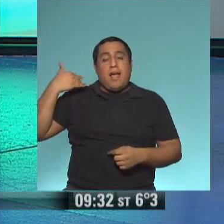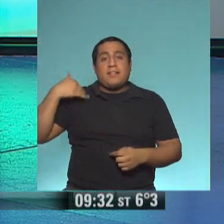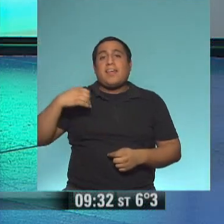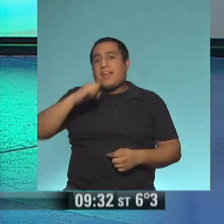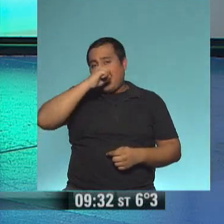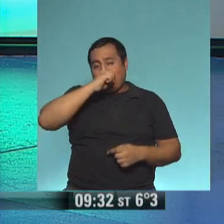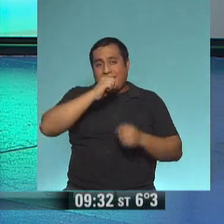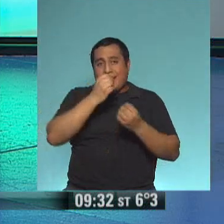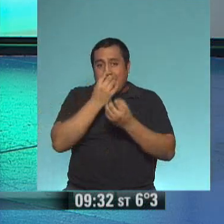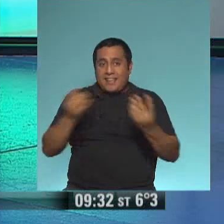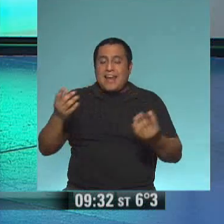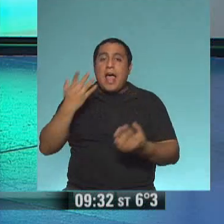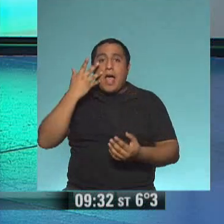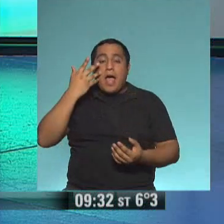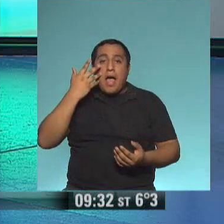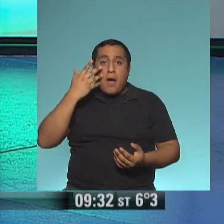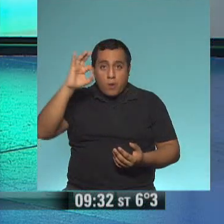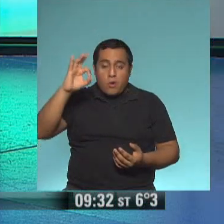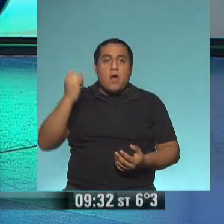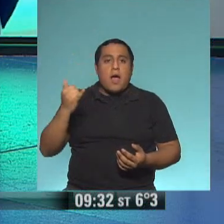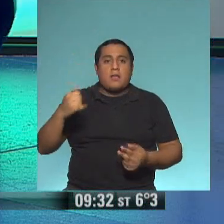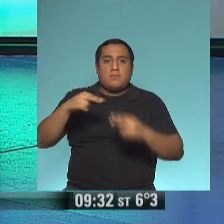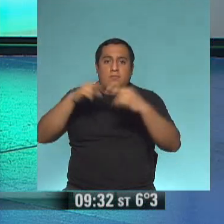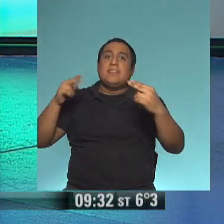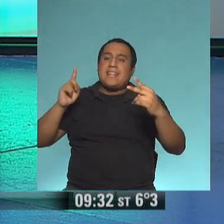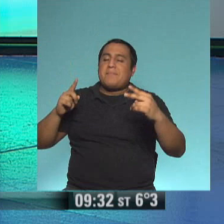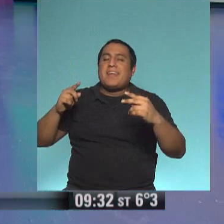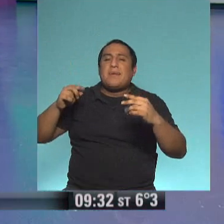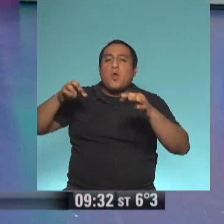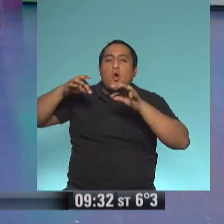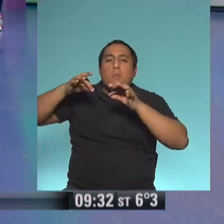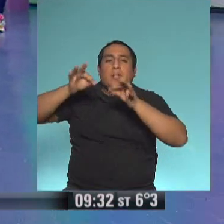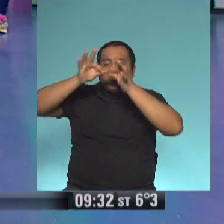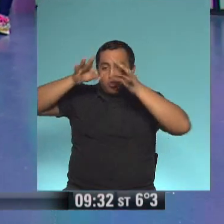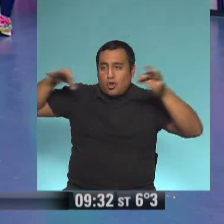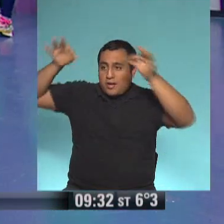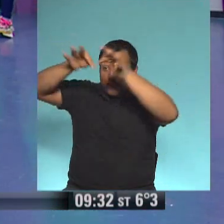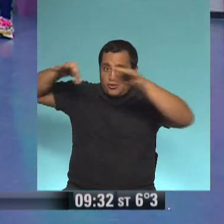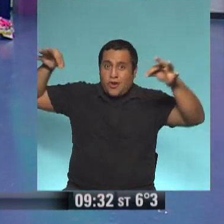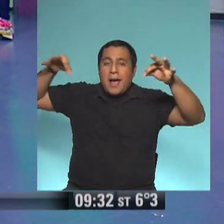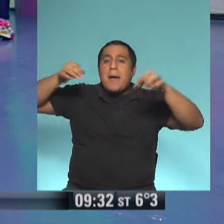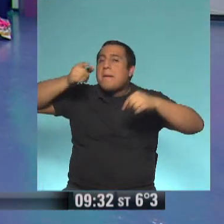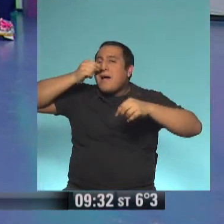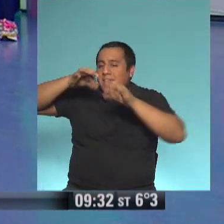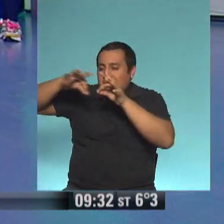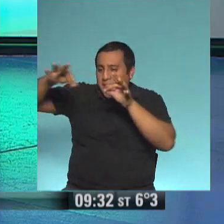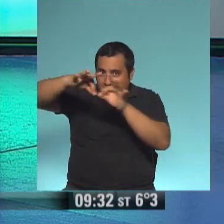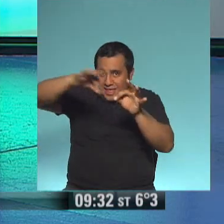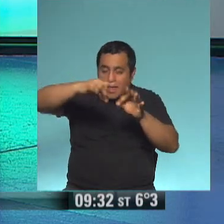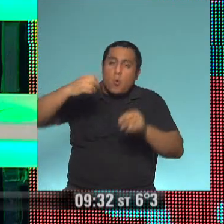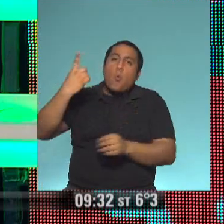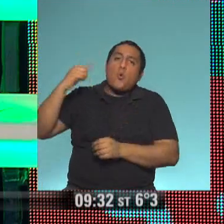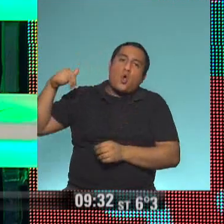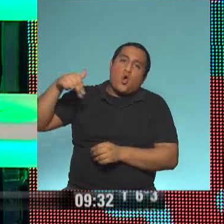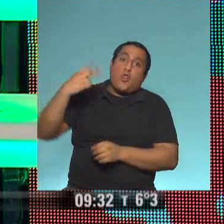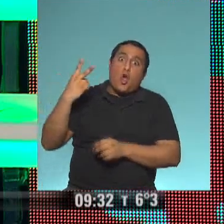Ay, mira, habíamos hecho un puentecito con maderas y sogas. Pasábamos de a uno. De a uno. Y el abuelo decía, no, de a dos que se cae. Está. Es muy bueno lo que